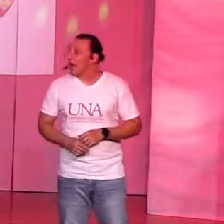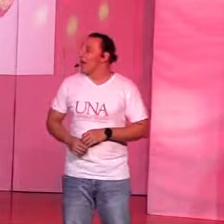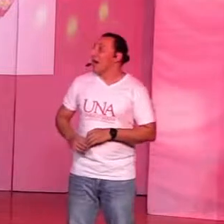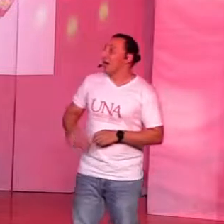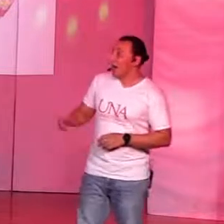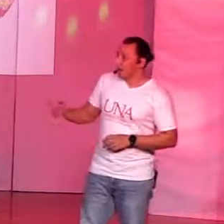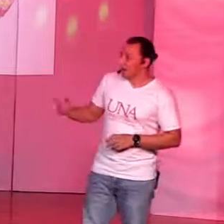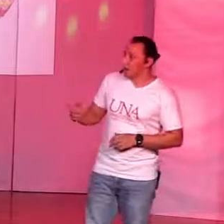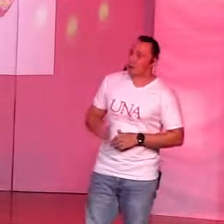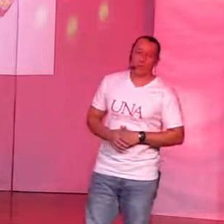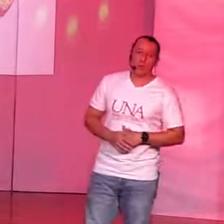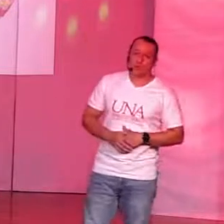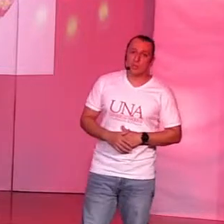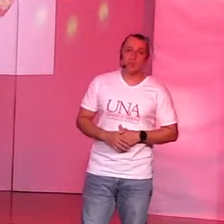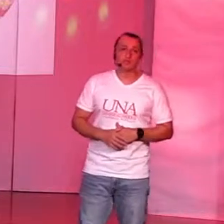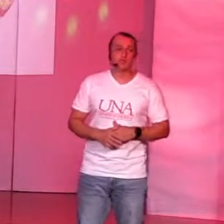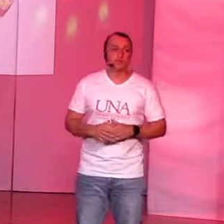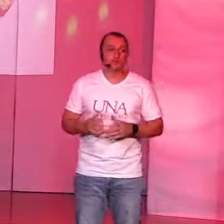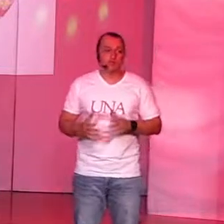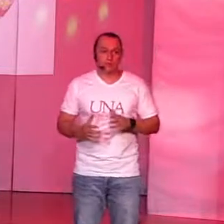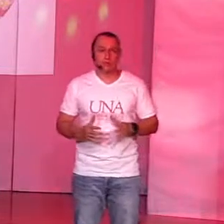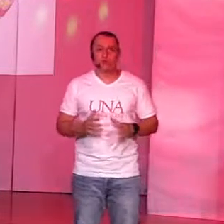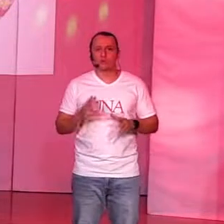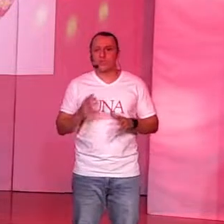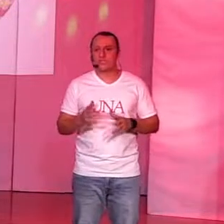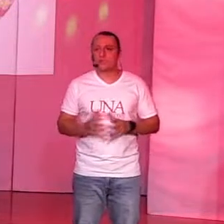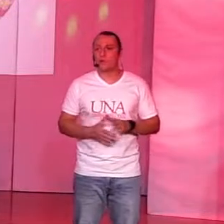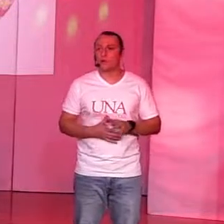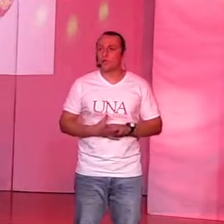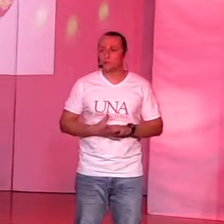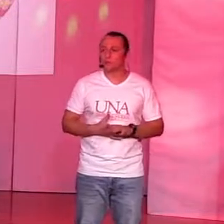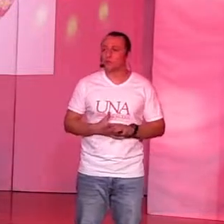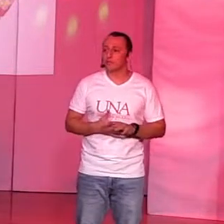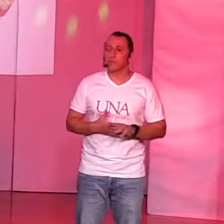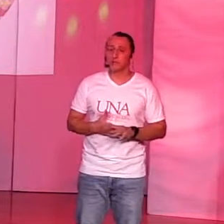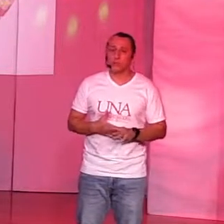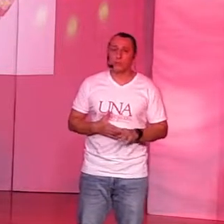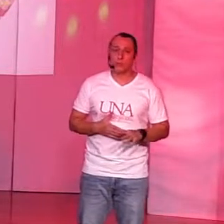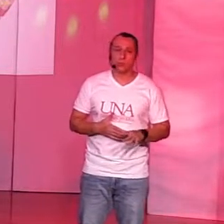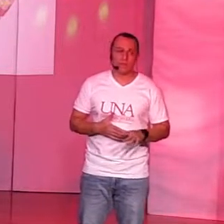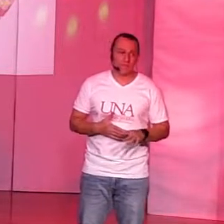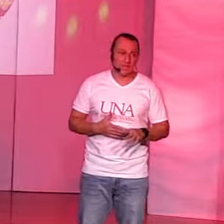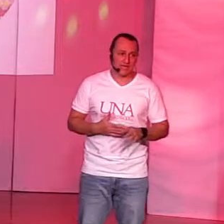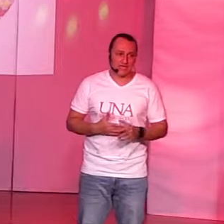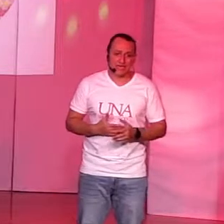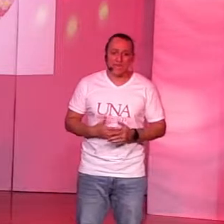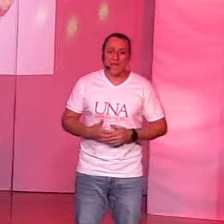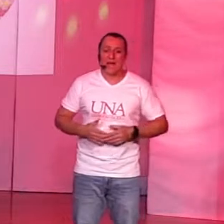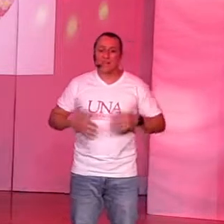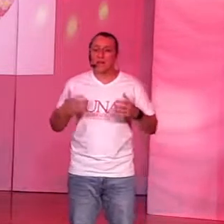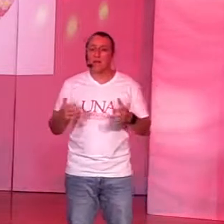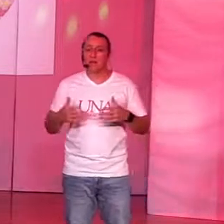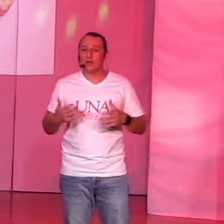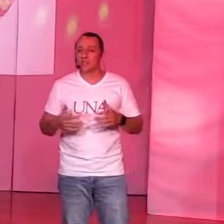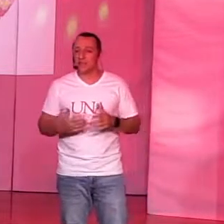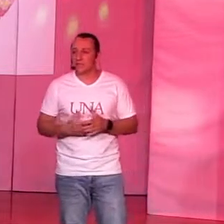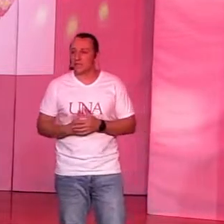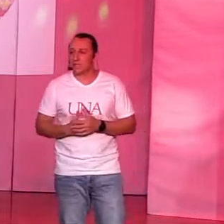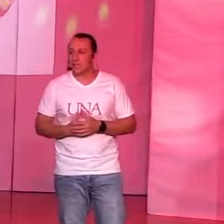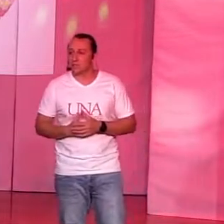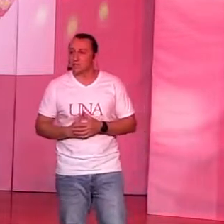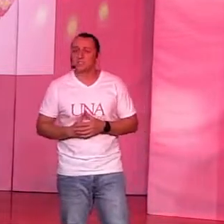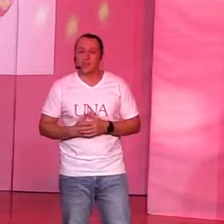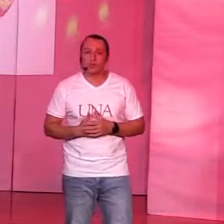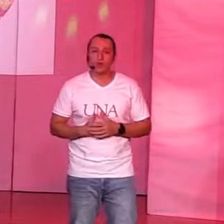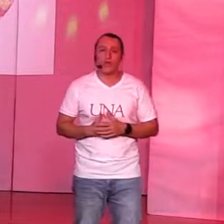Ahora sí, Marito, esto no es un juego. Amigo, vamos a ponernos serios un momento con ustedes también, porque tenemos una información muy importante que decirles. Aquí en la Universidad